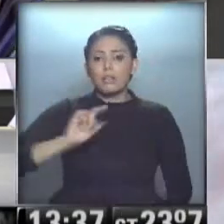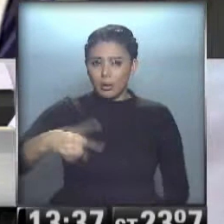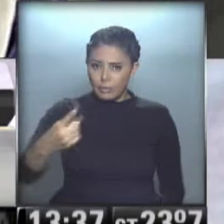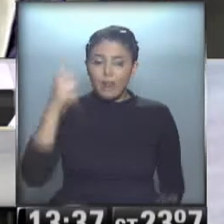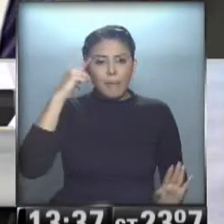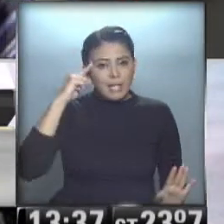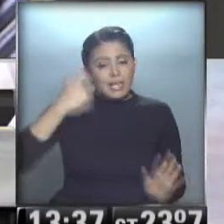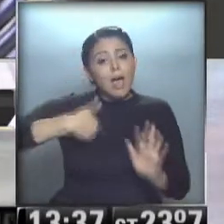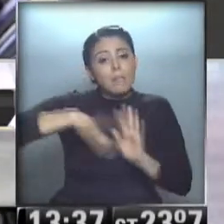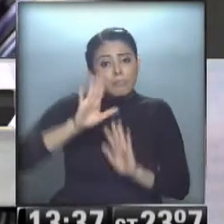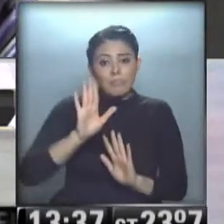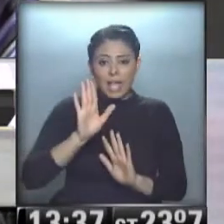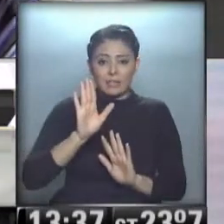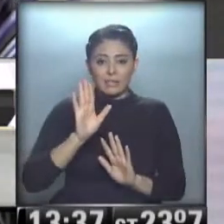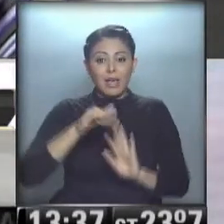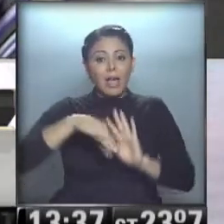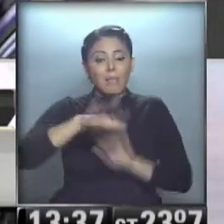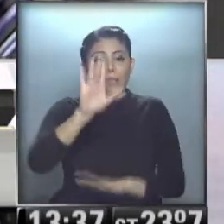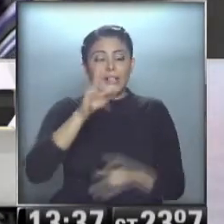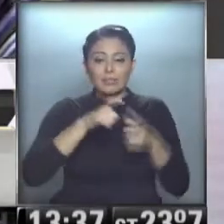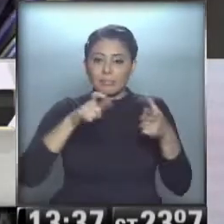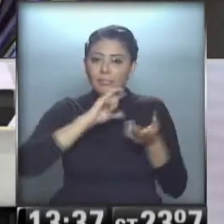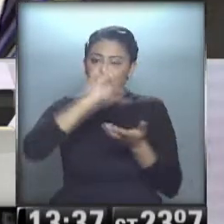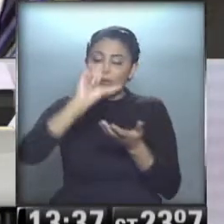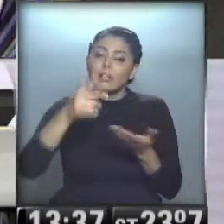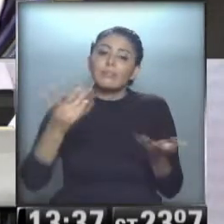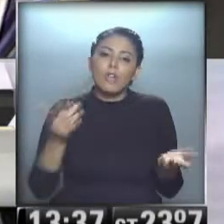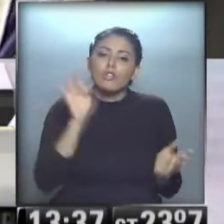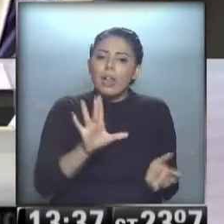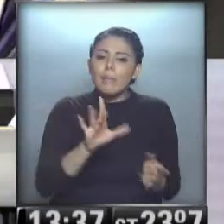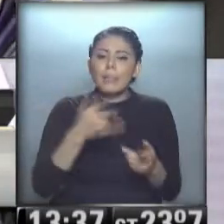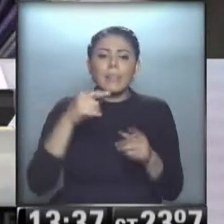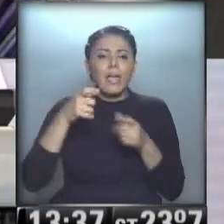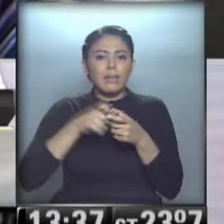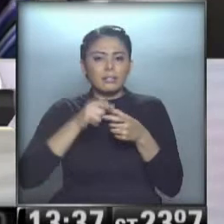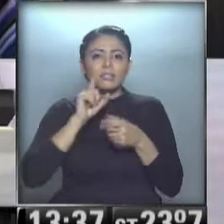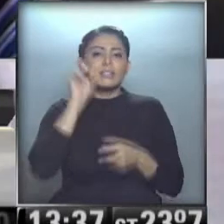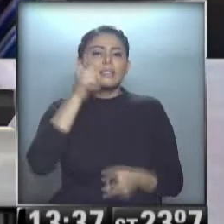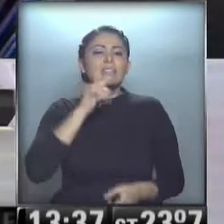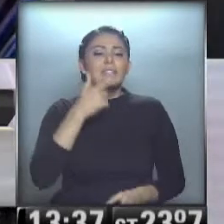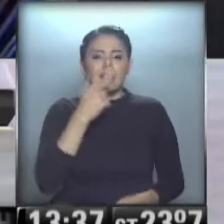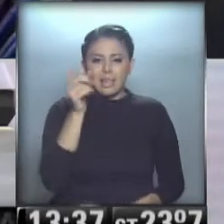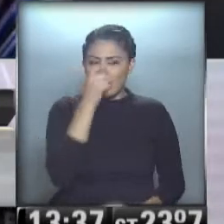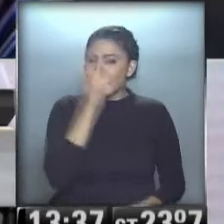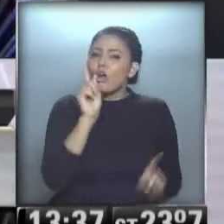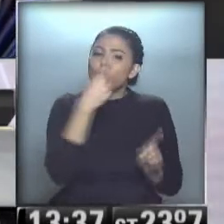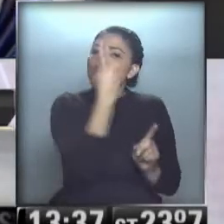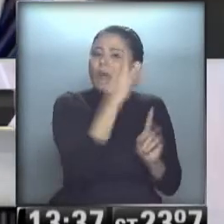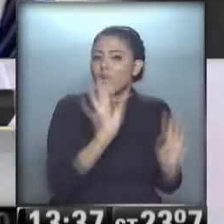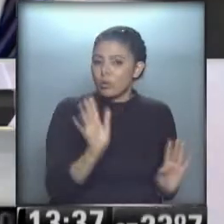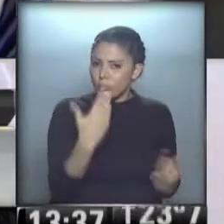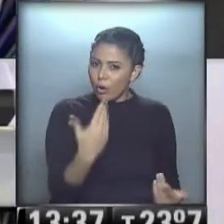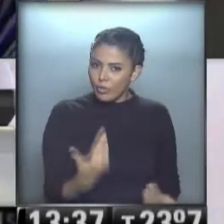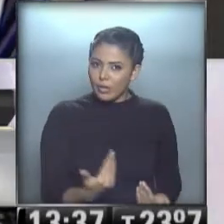pensado ampliar esta cantidad pero no solamente los test rápidos sino el test rápido es una de las herramientas para